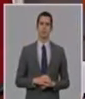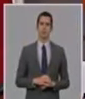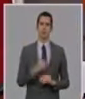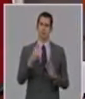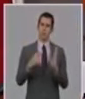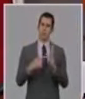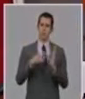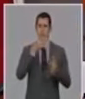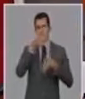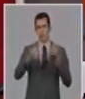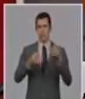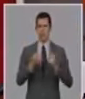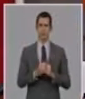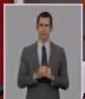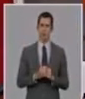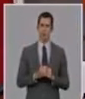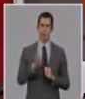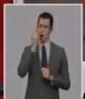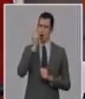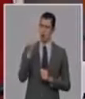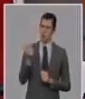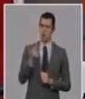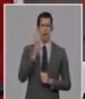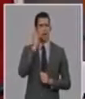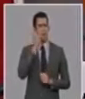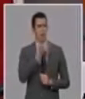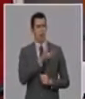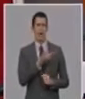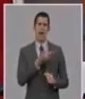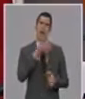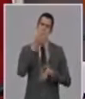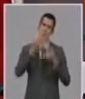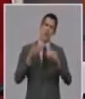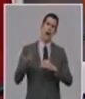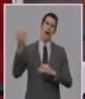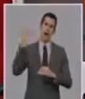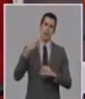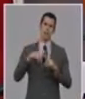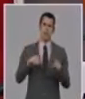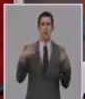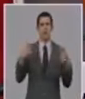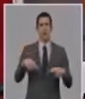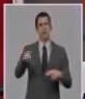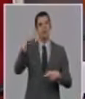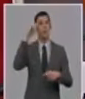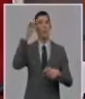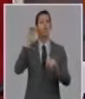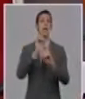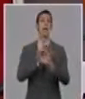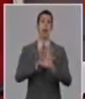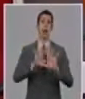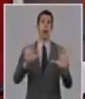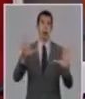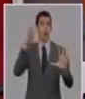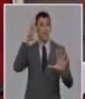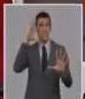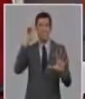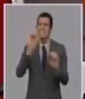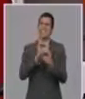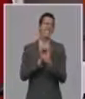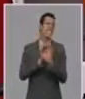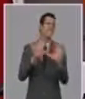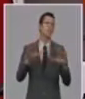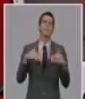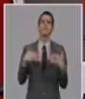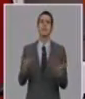que nuestra población no le puede quedar la menor duda. La COVID deja secuelas. Ese es un mensaje que hay que dejarlo claro y que